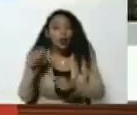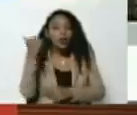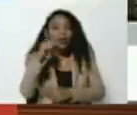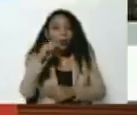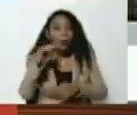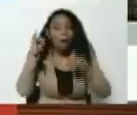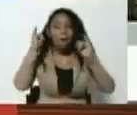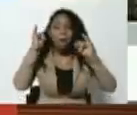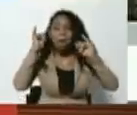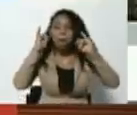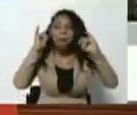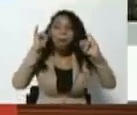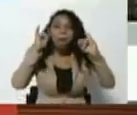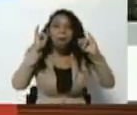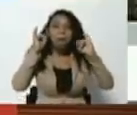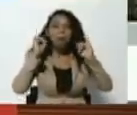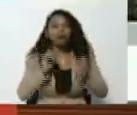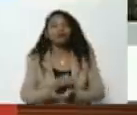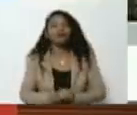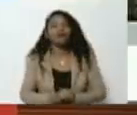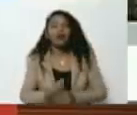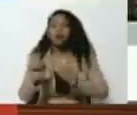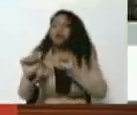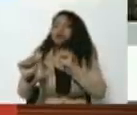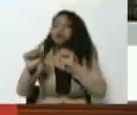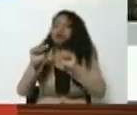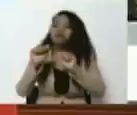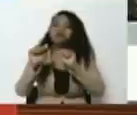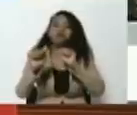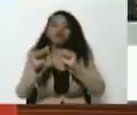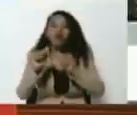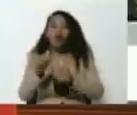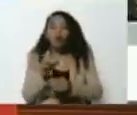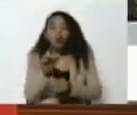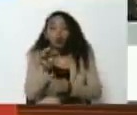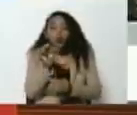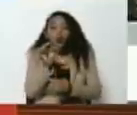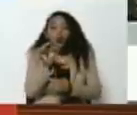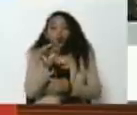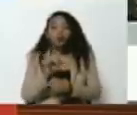rumbear y a tomarnos una merengada.